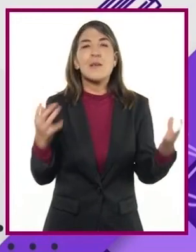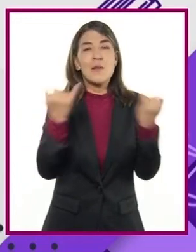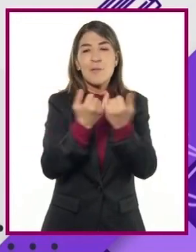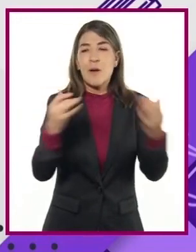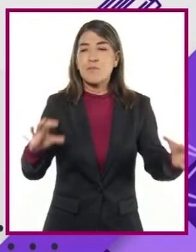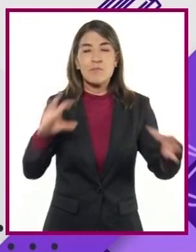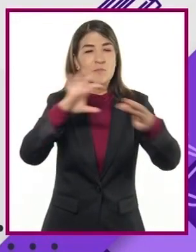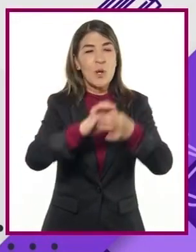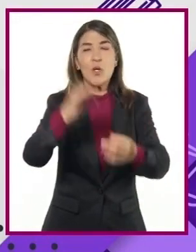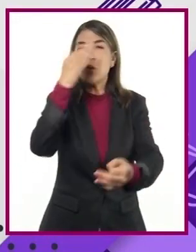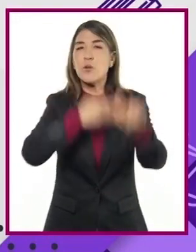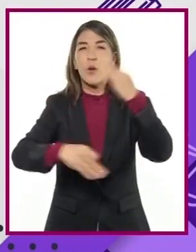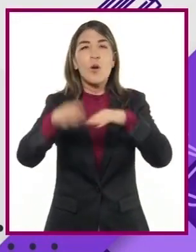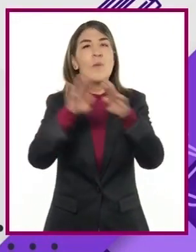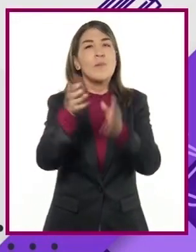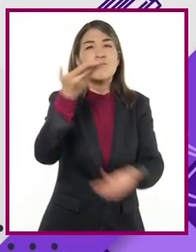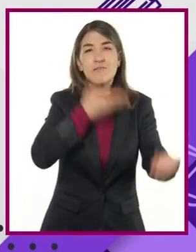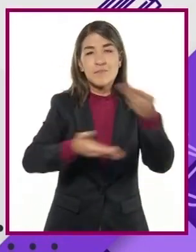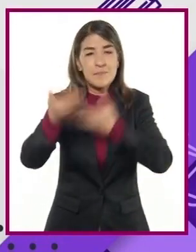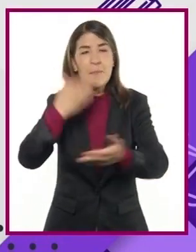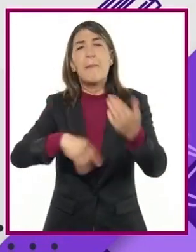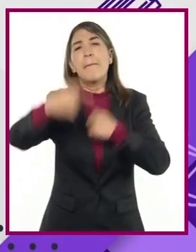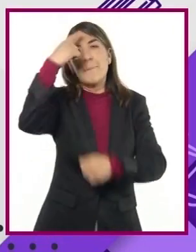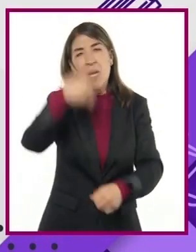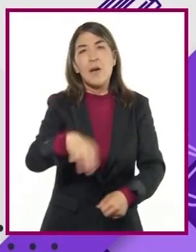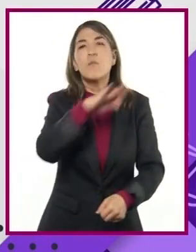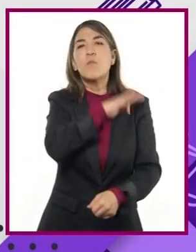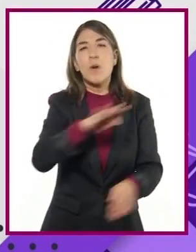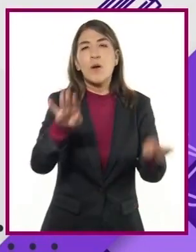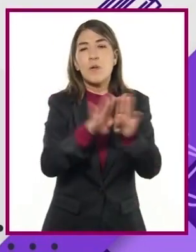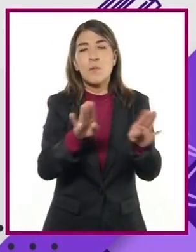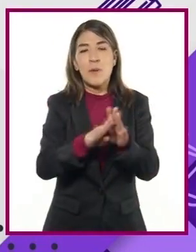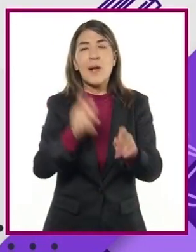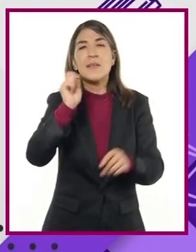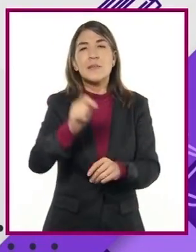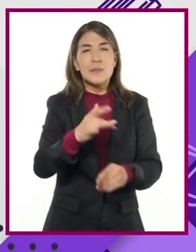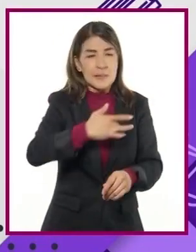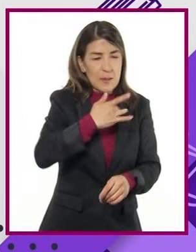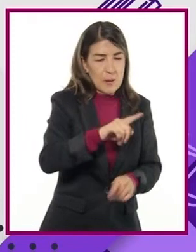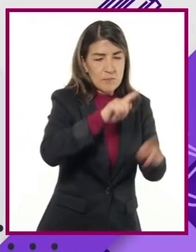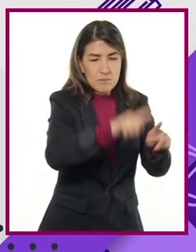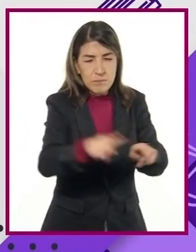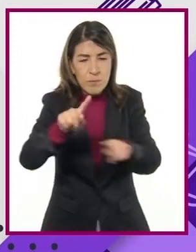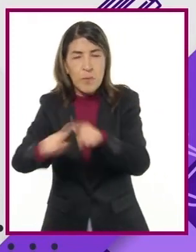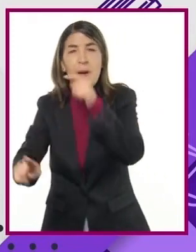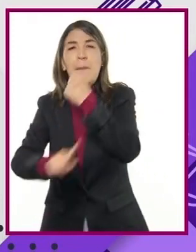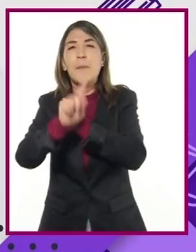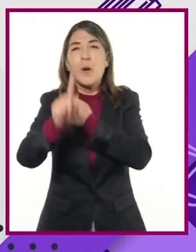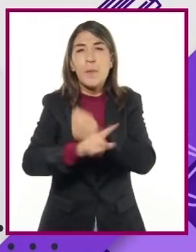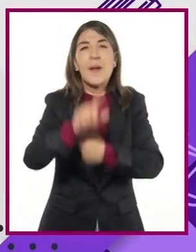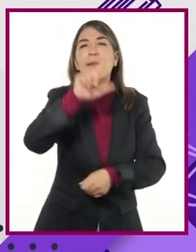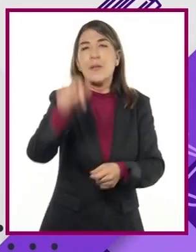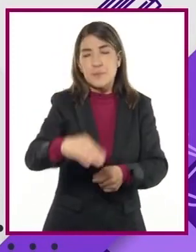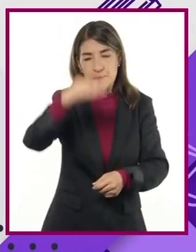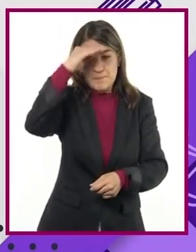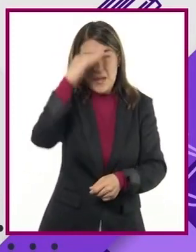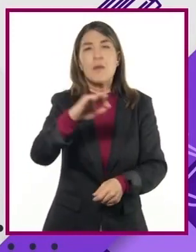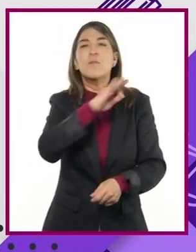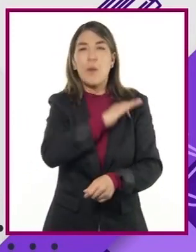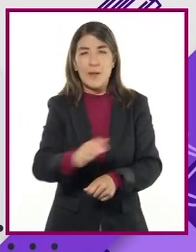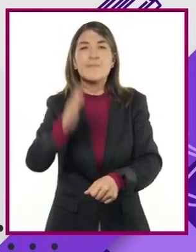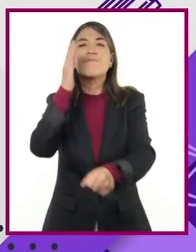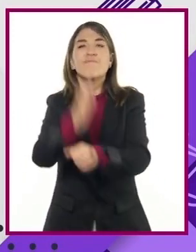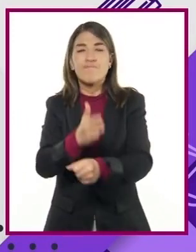y los demás, lo que le permitirá cierto margen para interpretar cada situación y tener la capacidad de sancionar